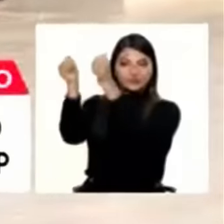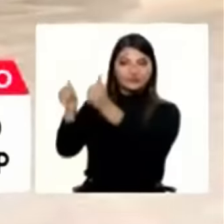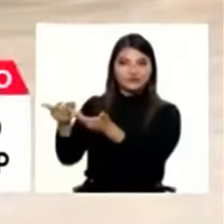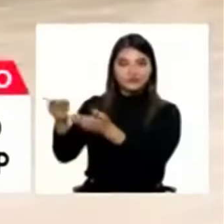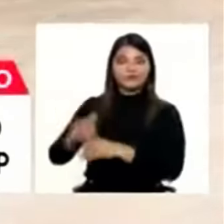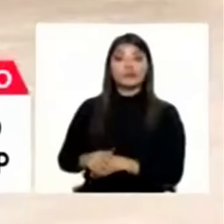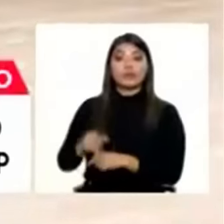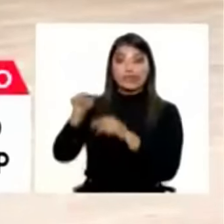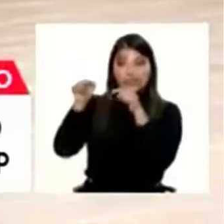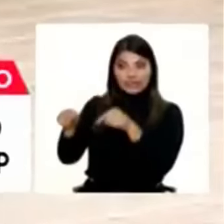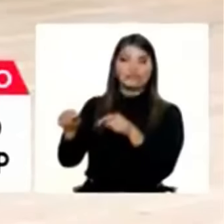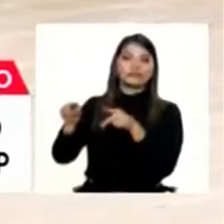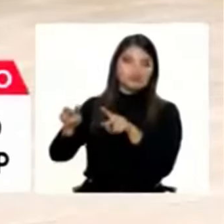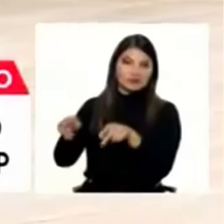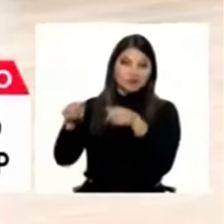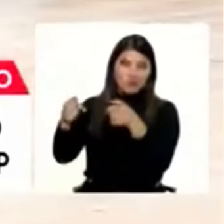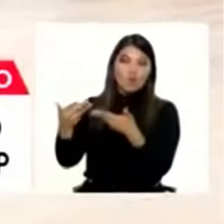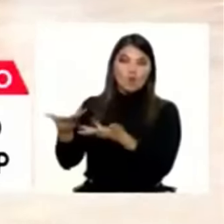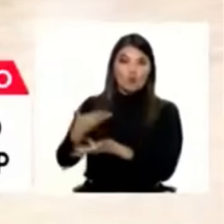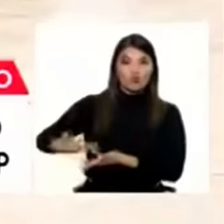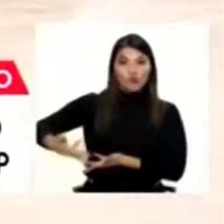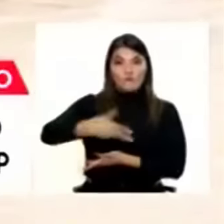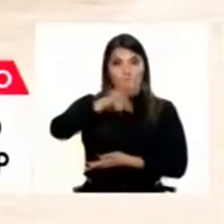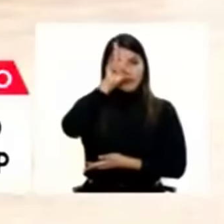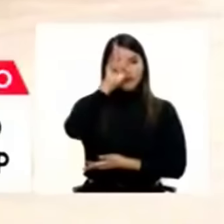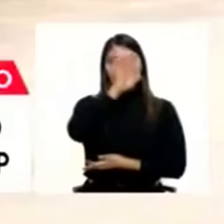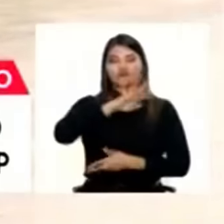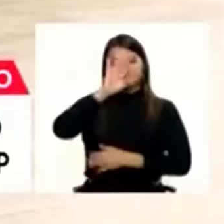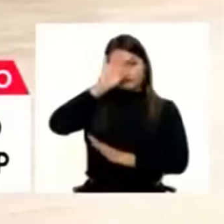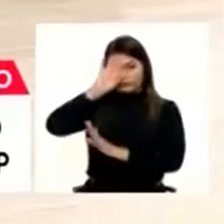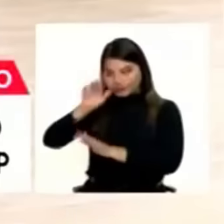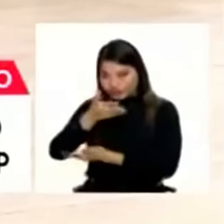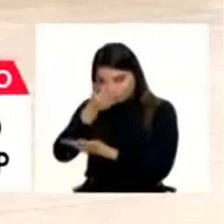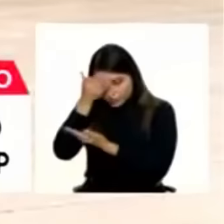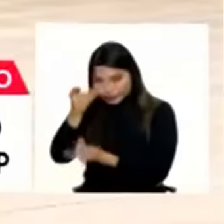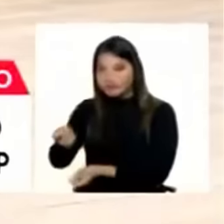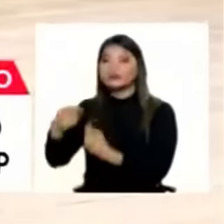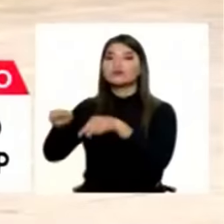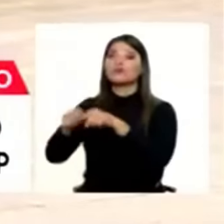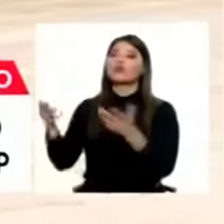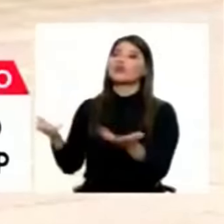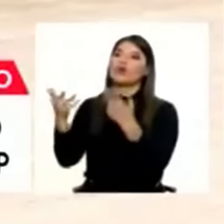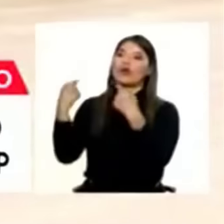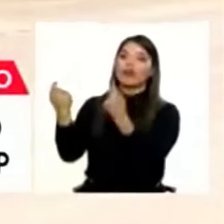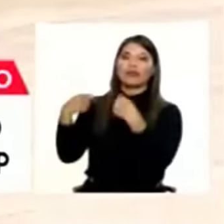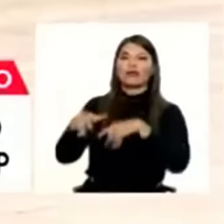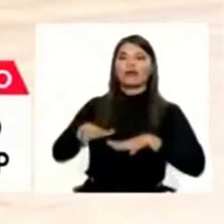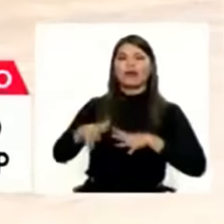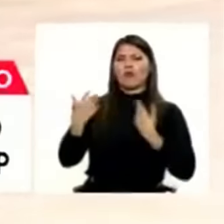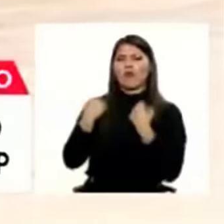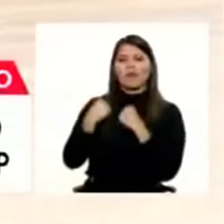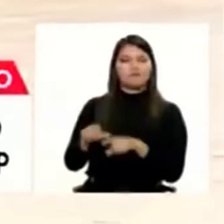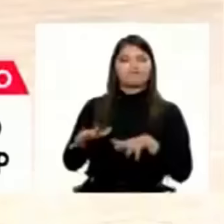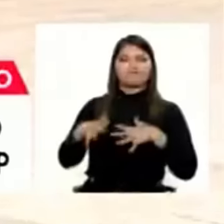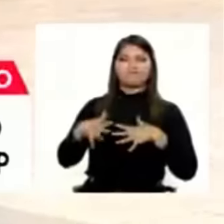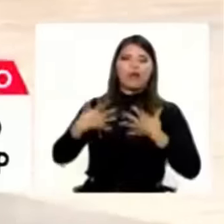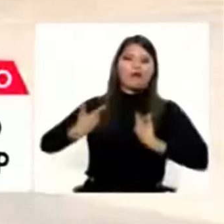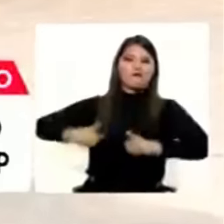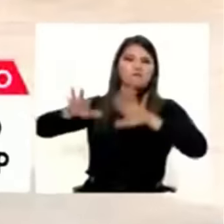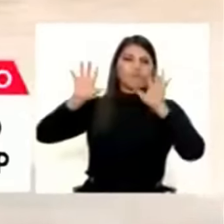Es por ese motivo que hoy todo el Perú rinde homenaje y conmemora esta acción heroica del